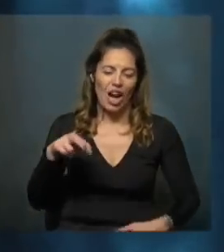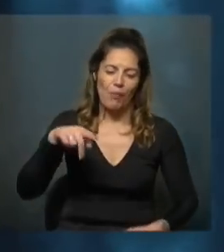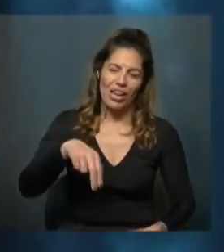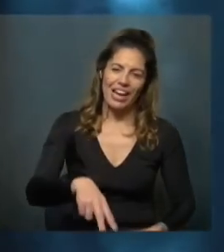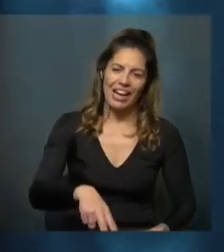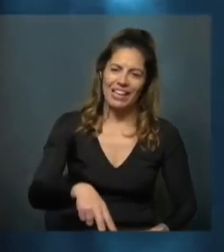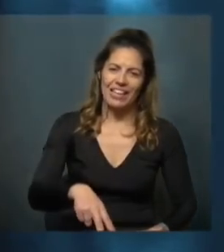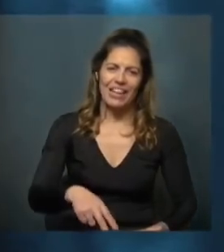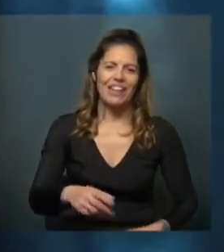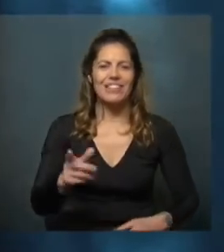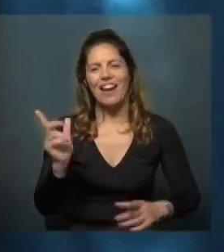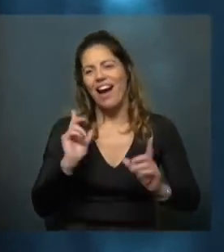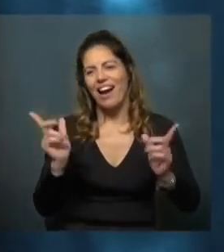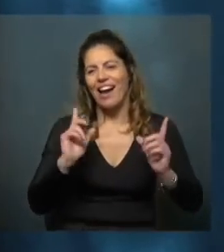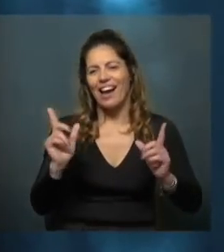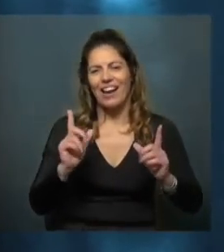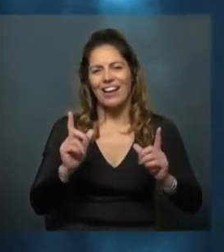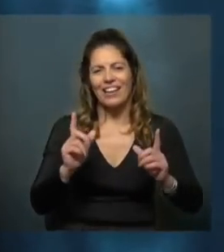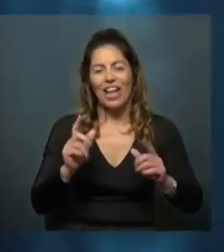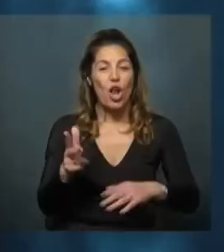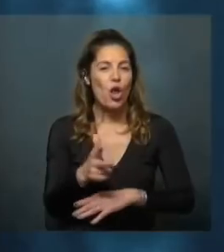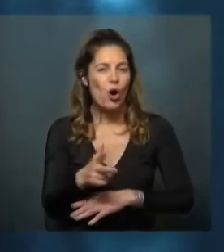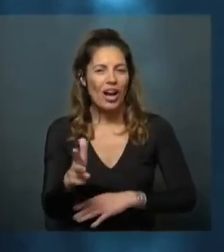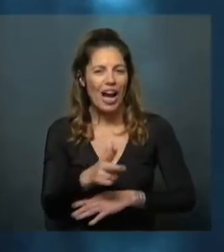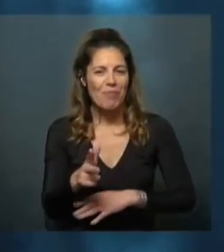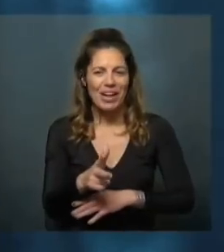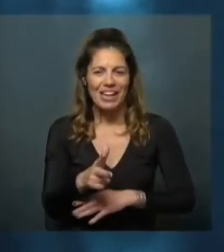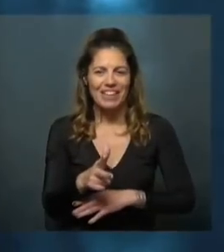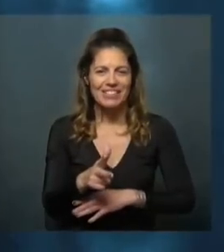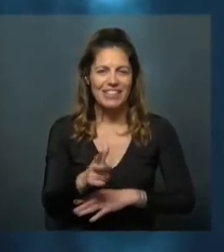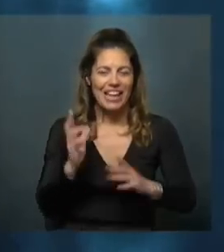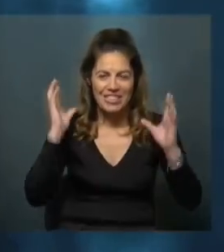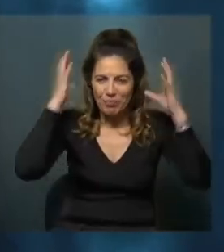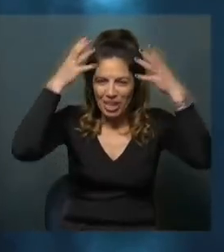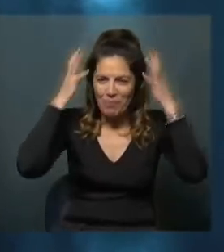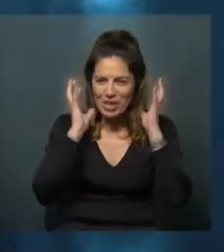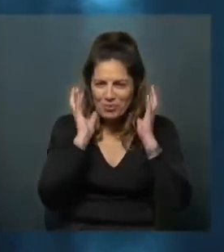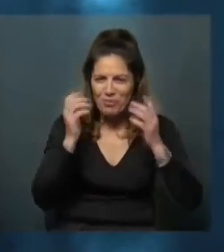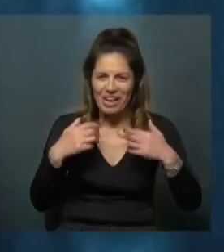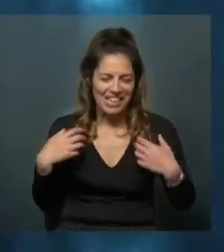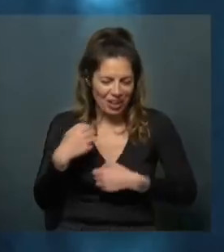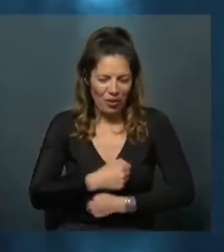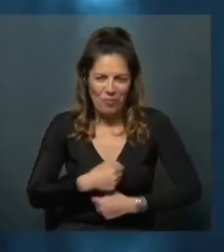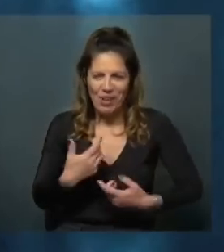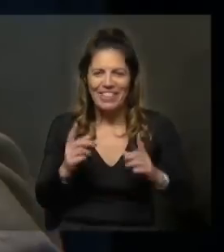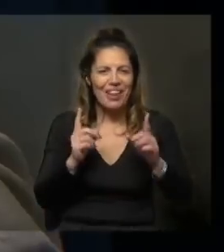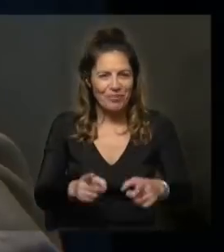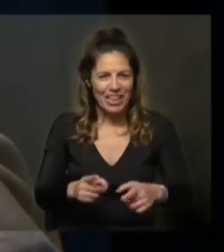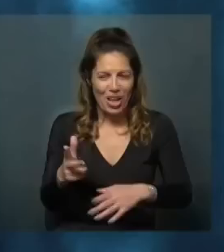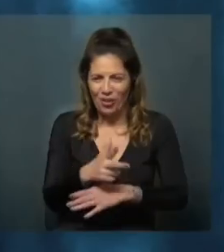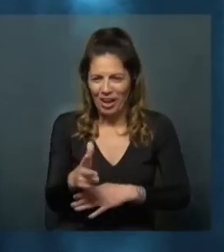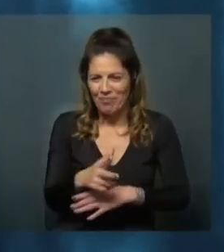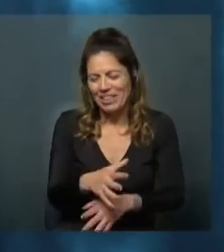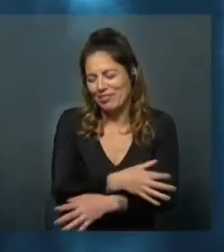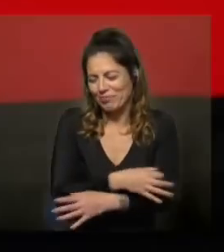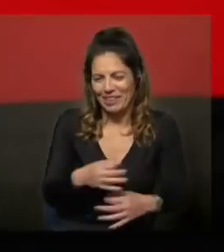escalera y Sara jolgorio de los cámaras con pelucas se disfrazaban no no no no no no no era Era